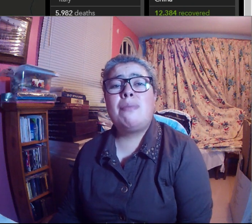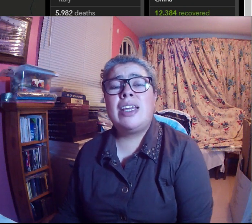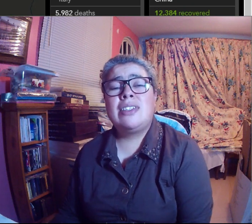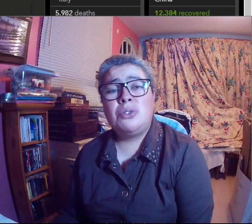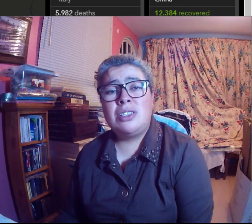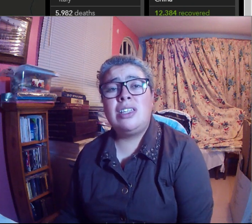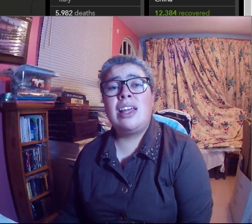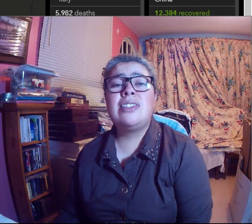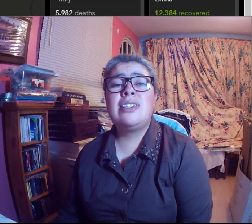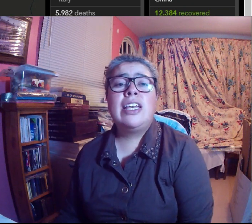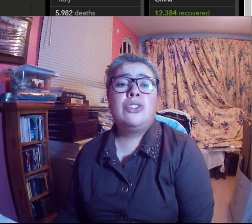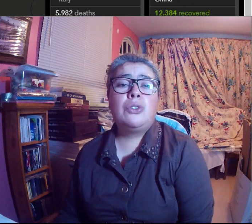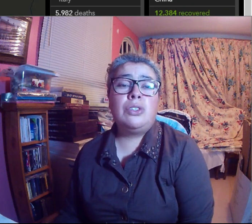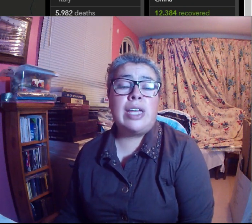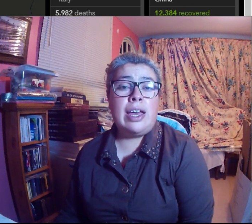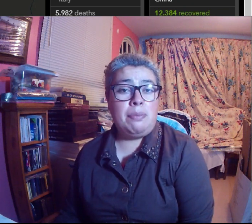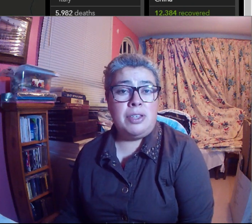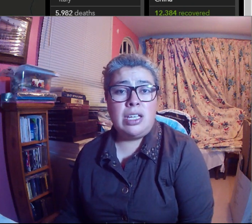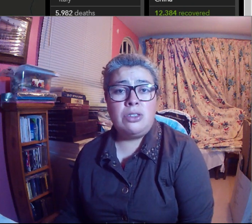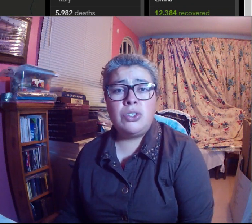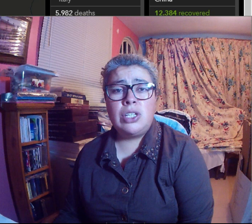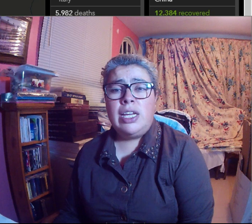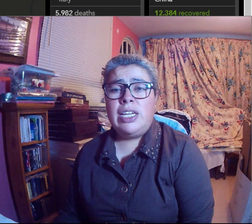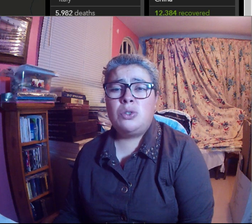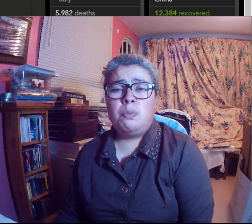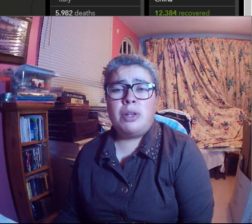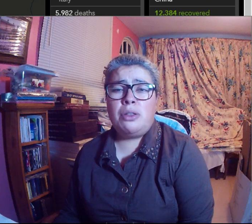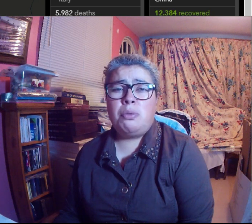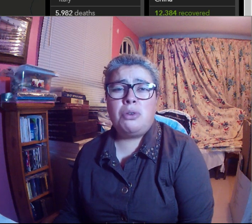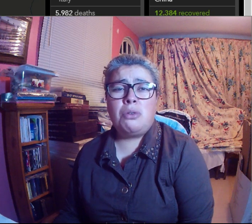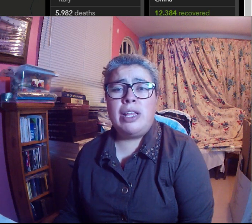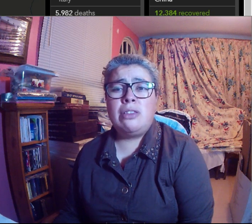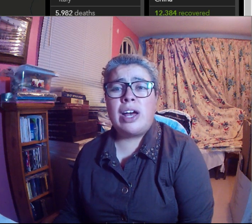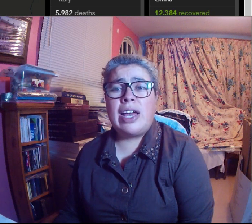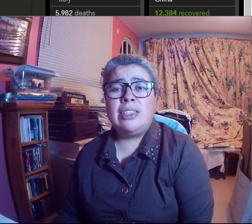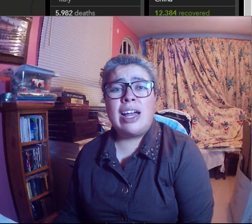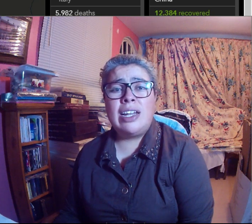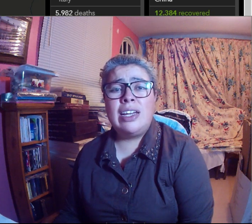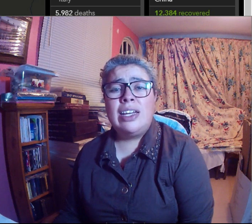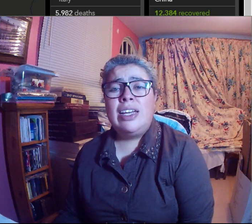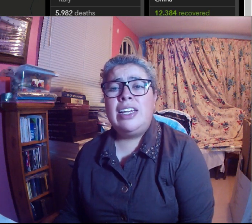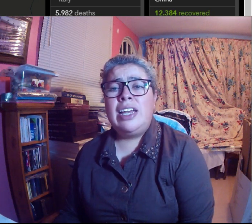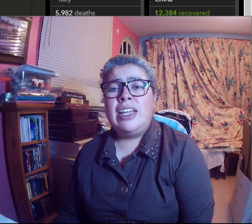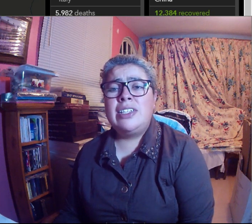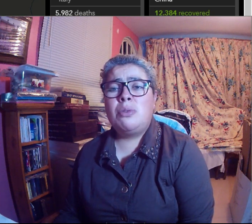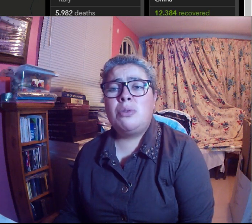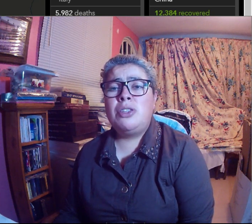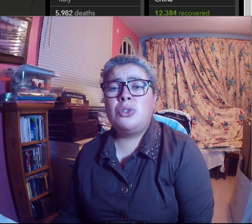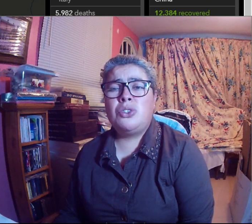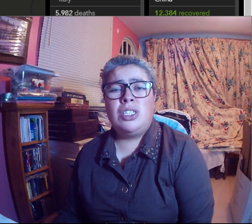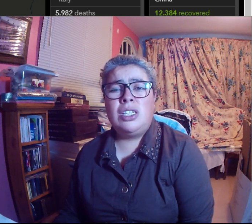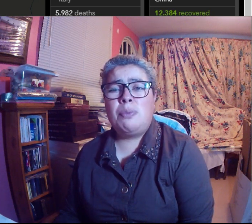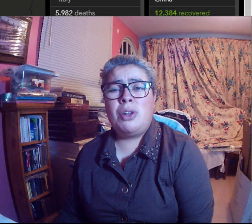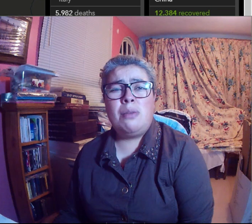Precisamente varias de sus entidades son ya epicentros y ha superado por completo a Italia. Y en este